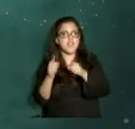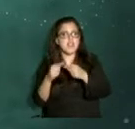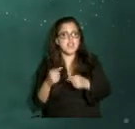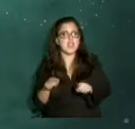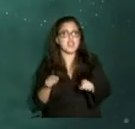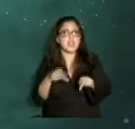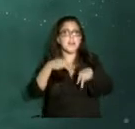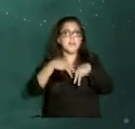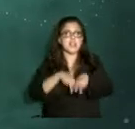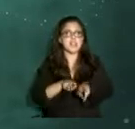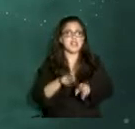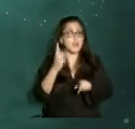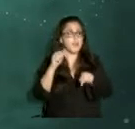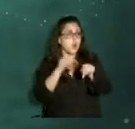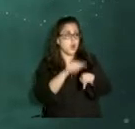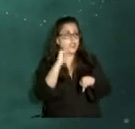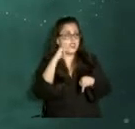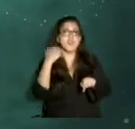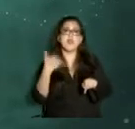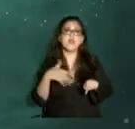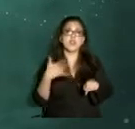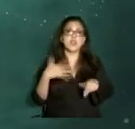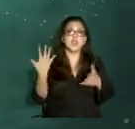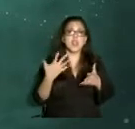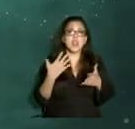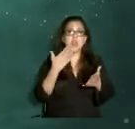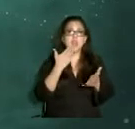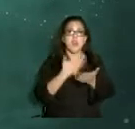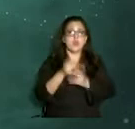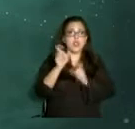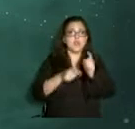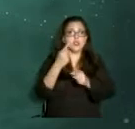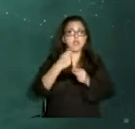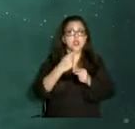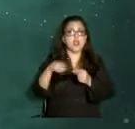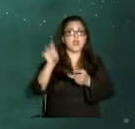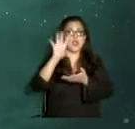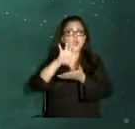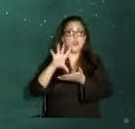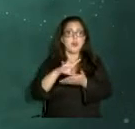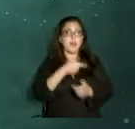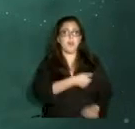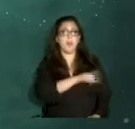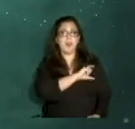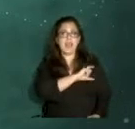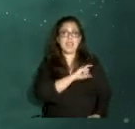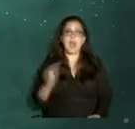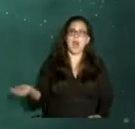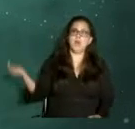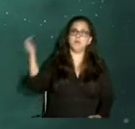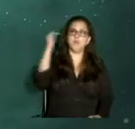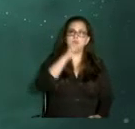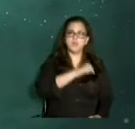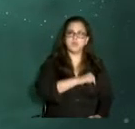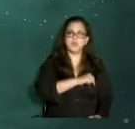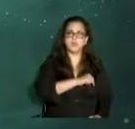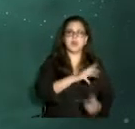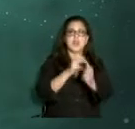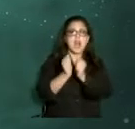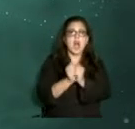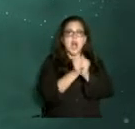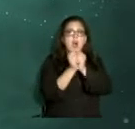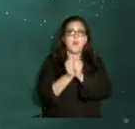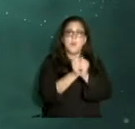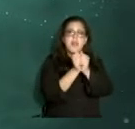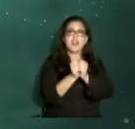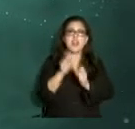da origen a lo que somos los chilenos, es la llegada de los inmigrantes españoles hace 500 años. Ellos llegaron acompañados